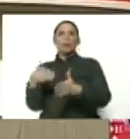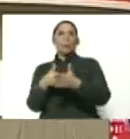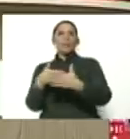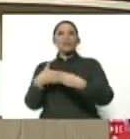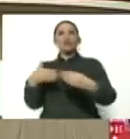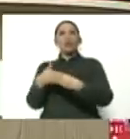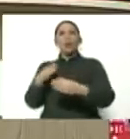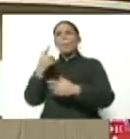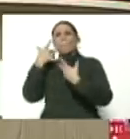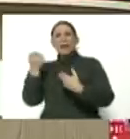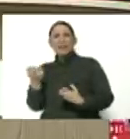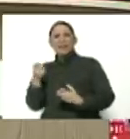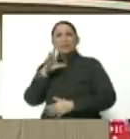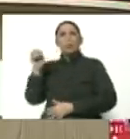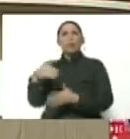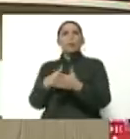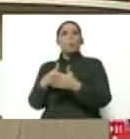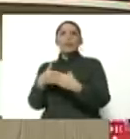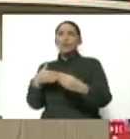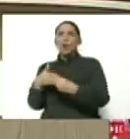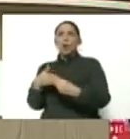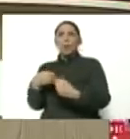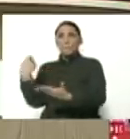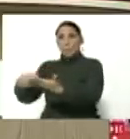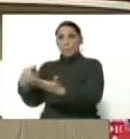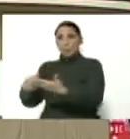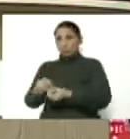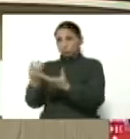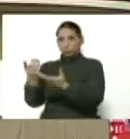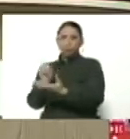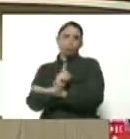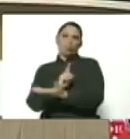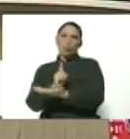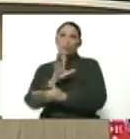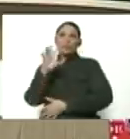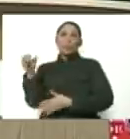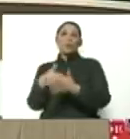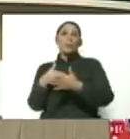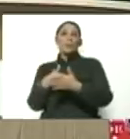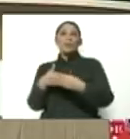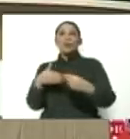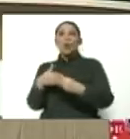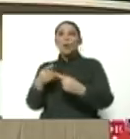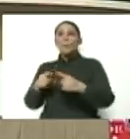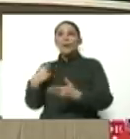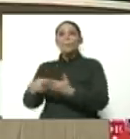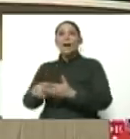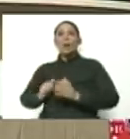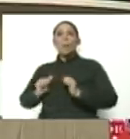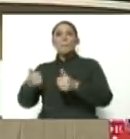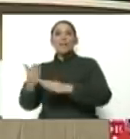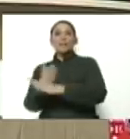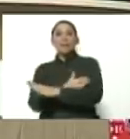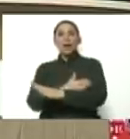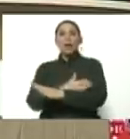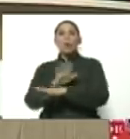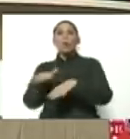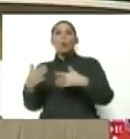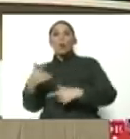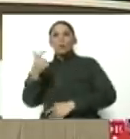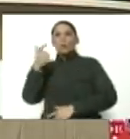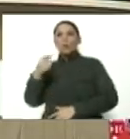da $50,000 a Jordan Goodrow? ¿Le estaba arreglando $50,000? No. Eran $50,000 para los pagos iniciales mientras buscaba